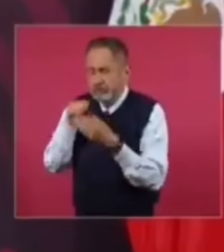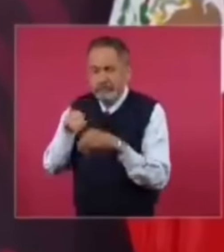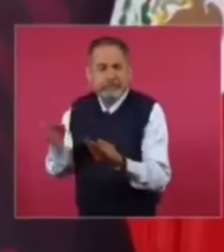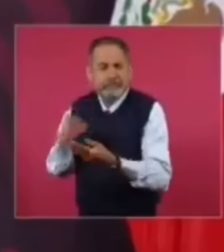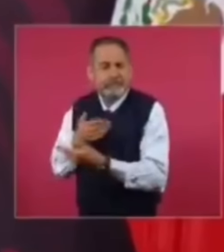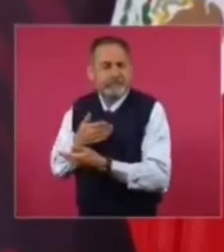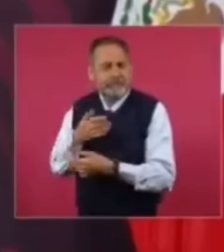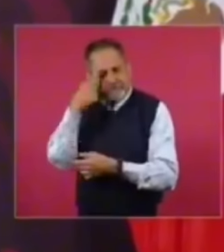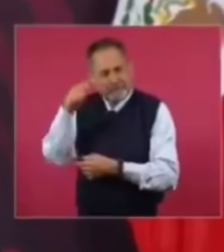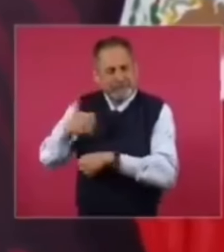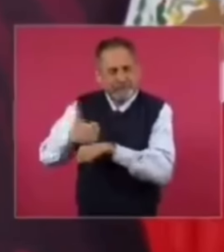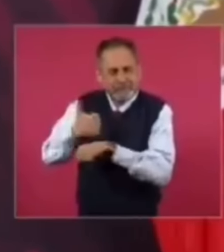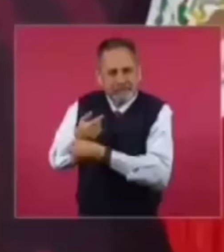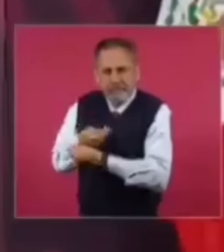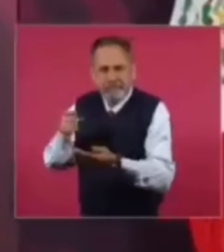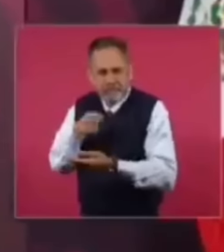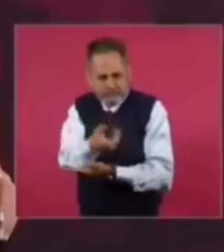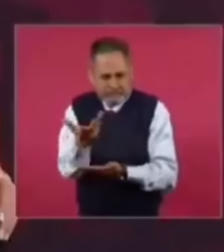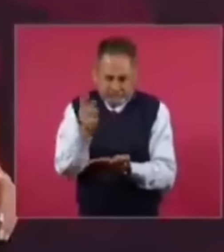participaban en la formación